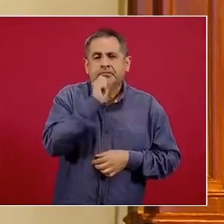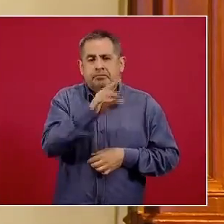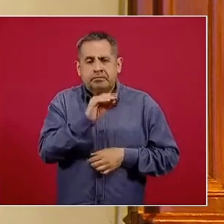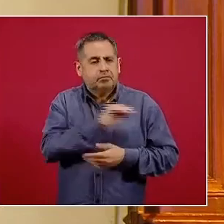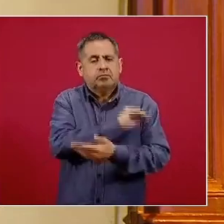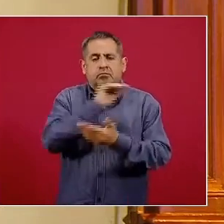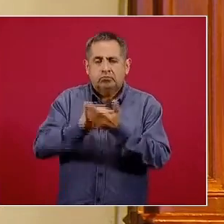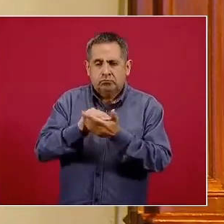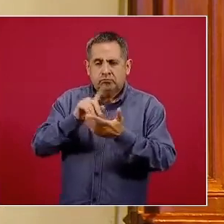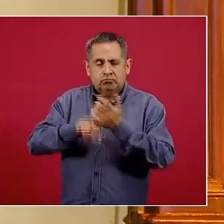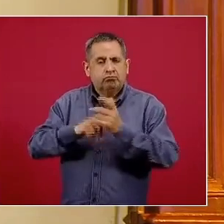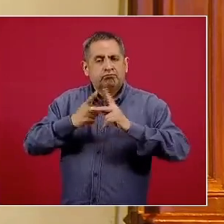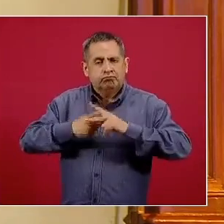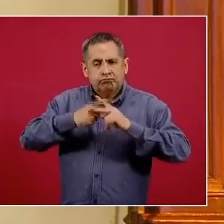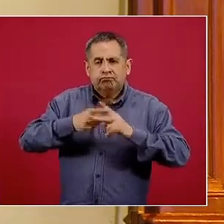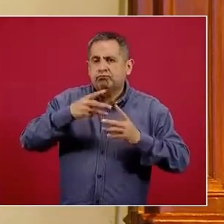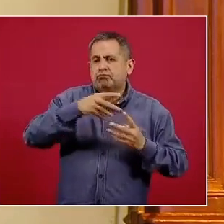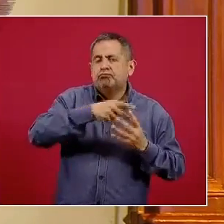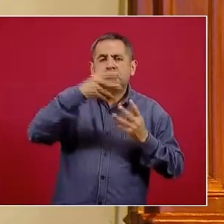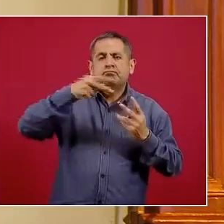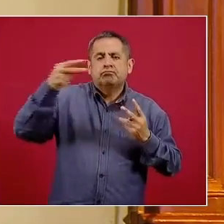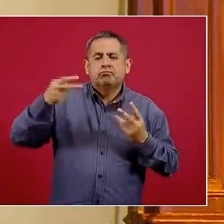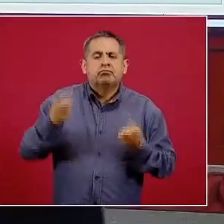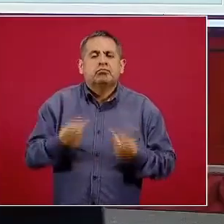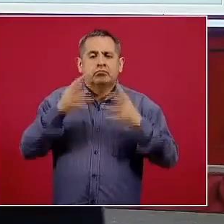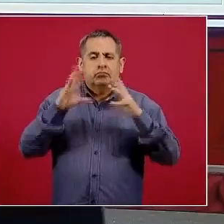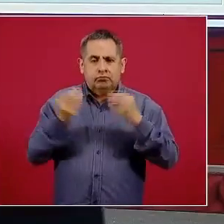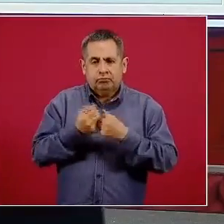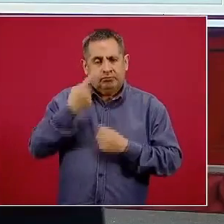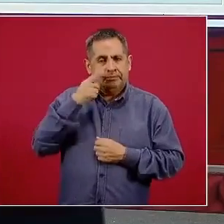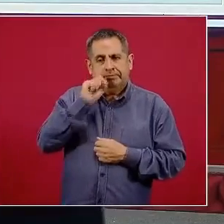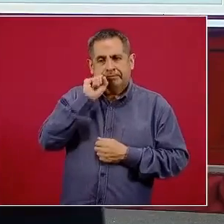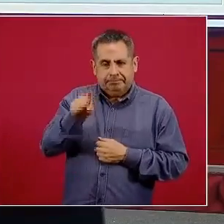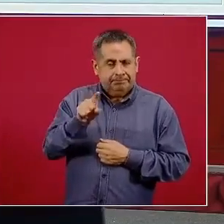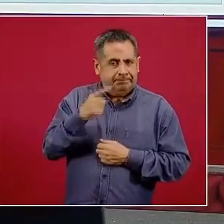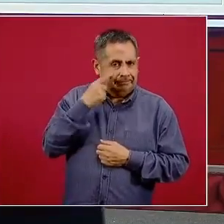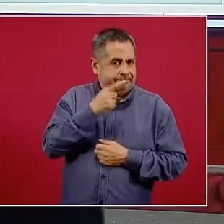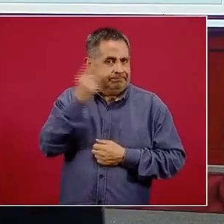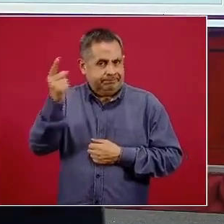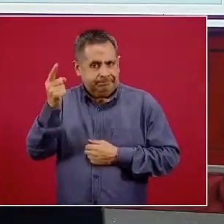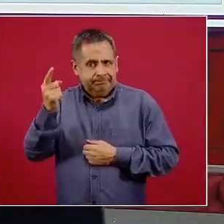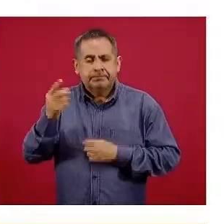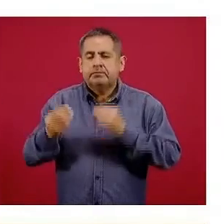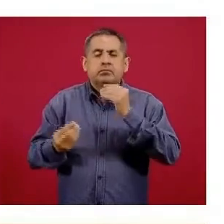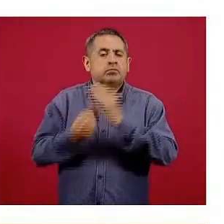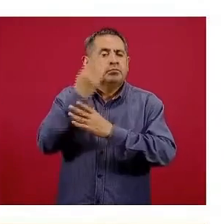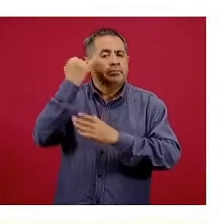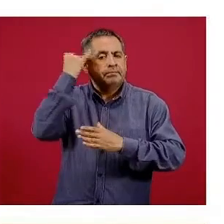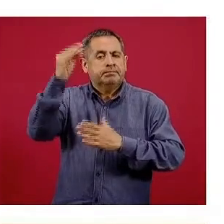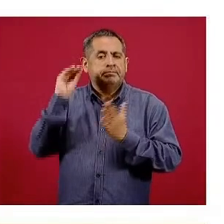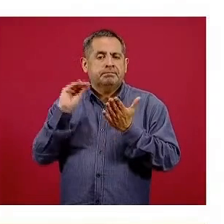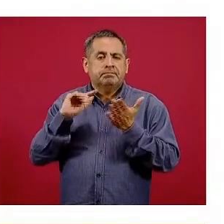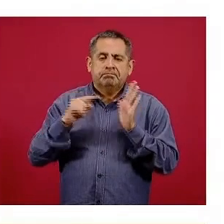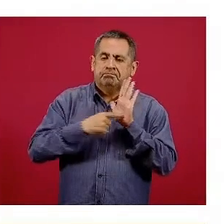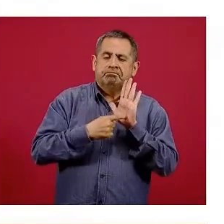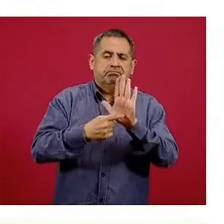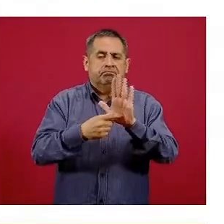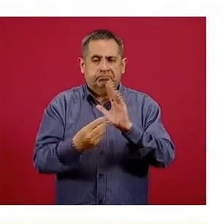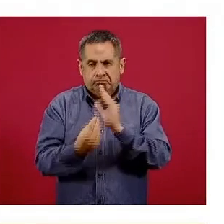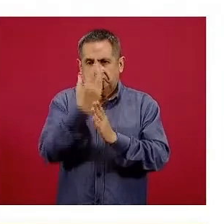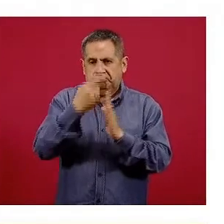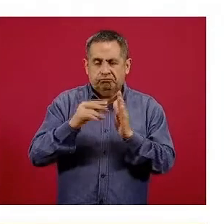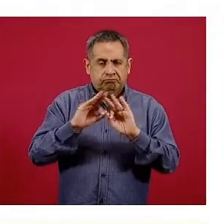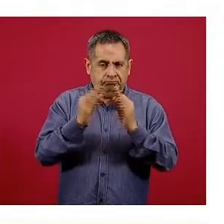ser integradas a la estimación. Y por eso presentamos aquí ahora la nueva estimación, que básicamente lo